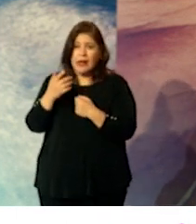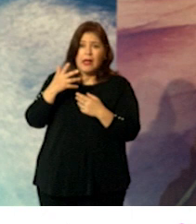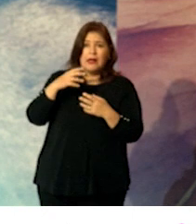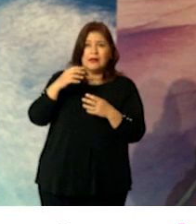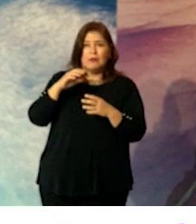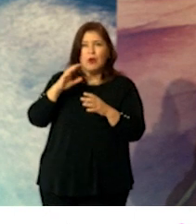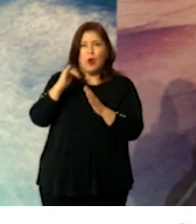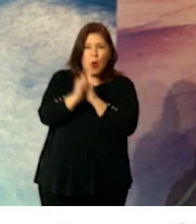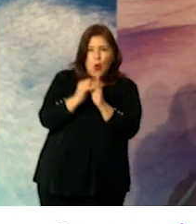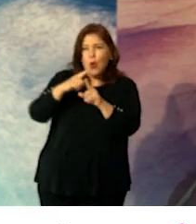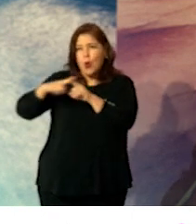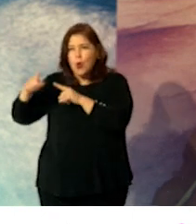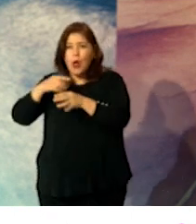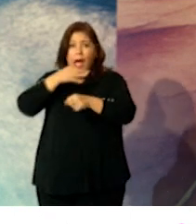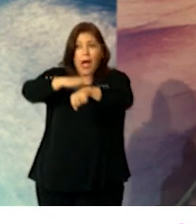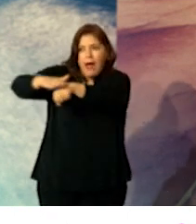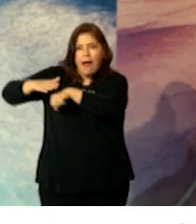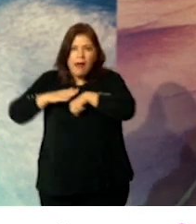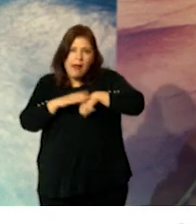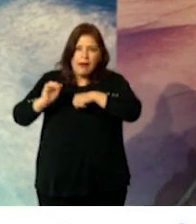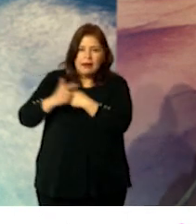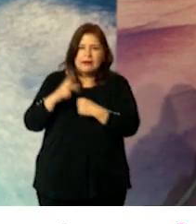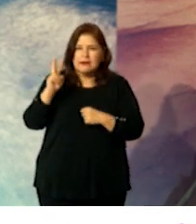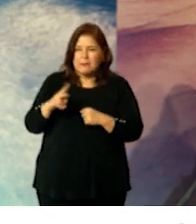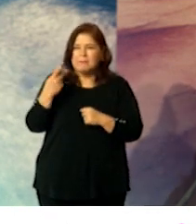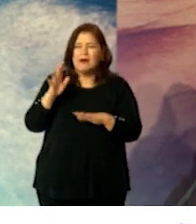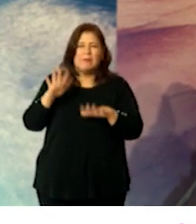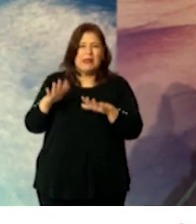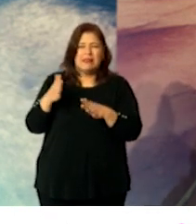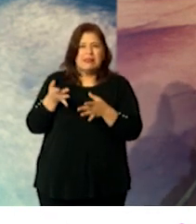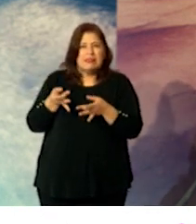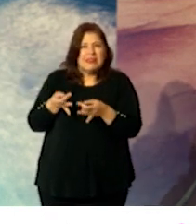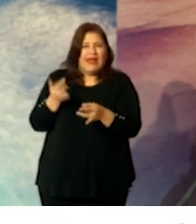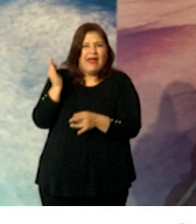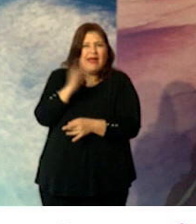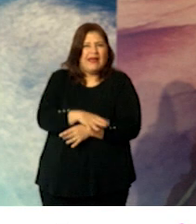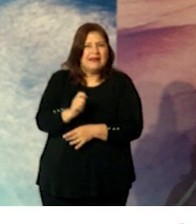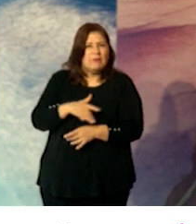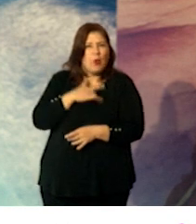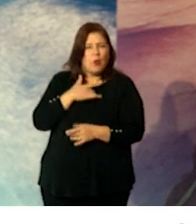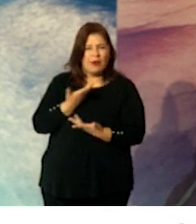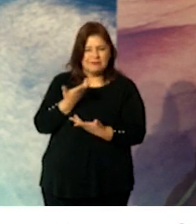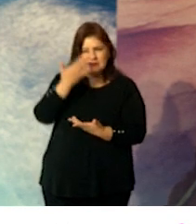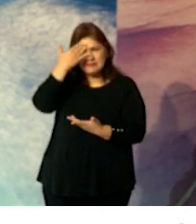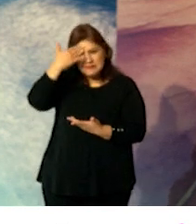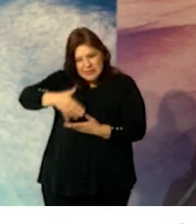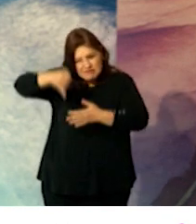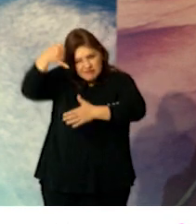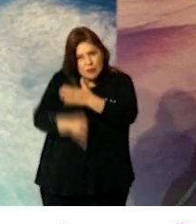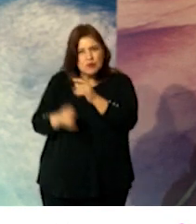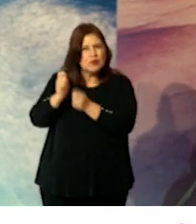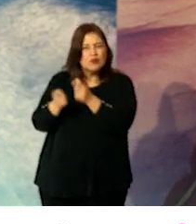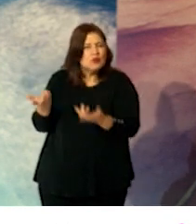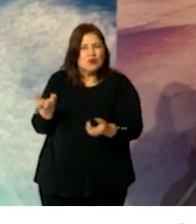estos, que puede llevar a una liviandad en el conocimiento. Y nosotros tenemos